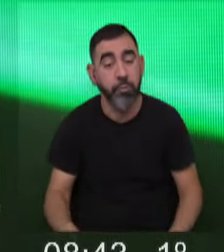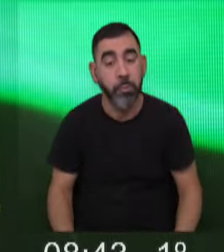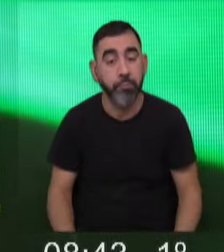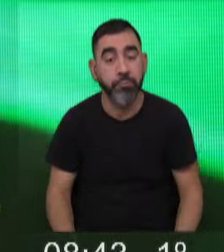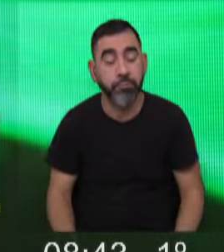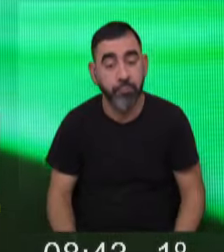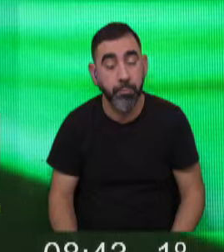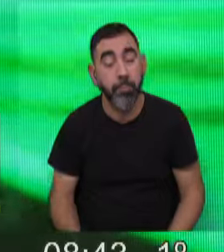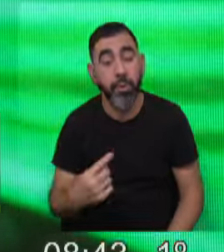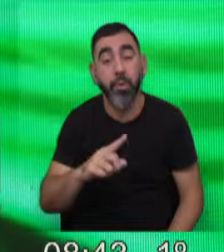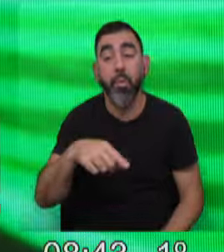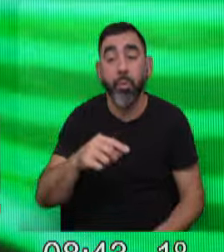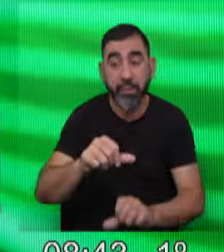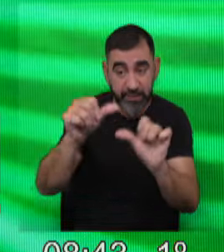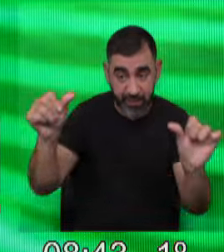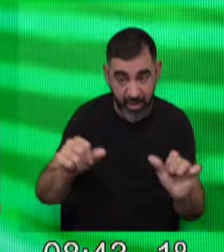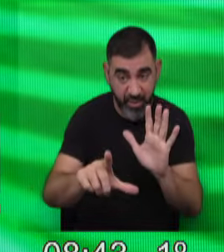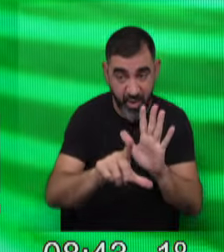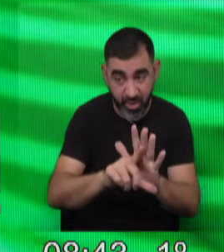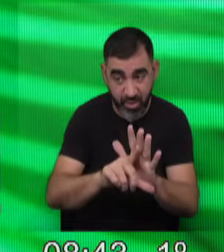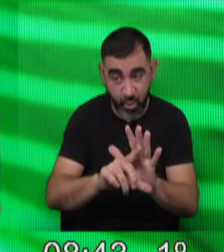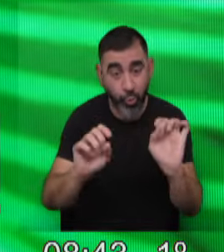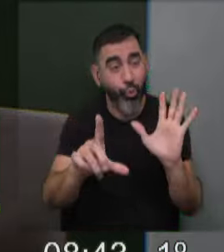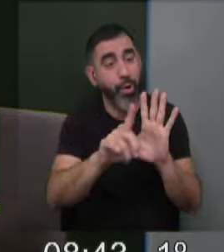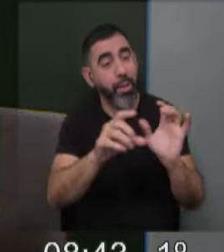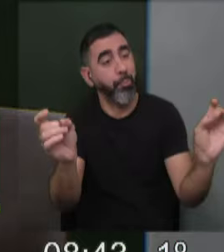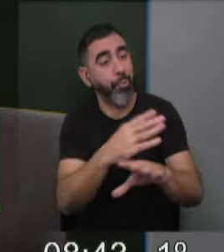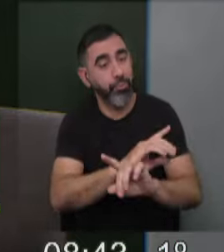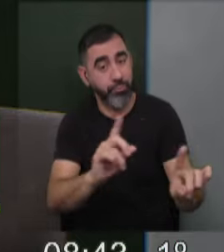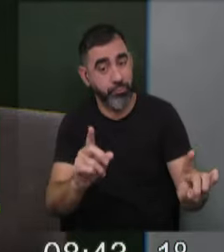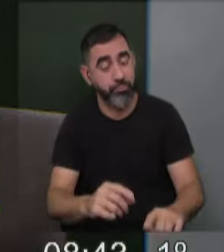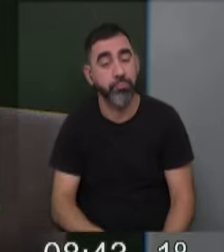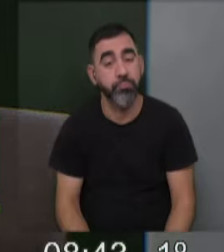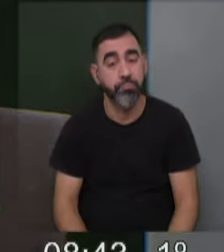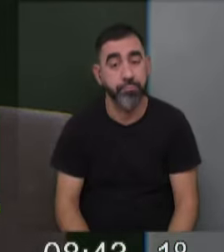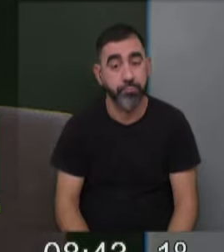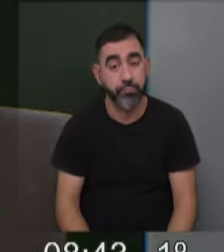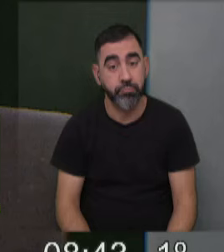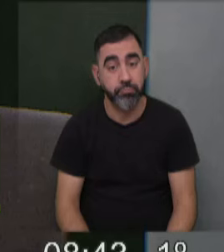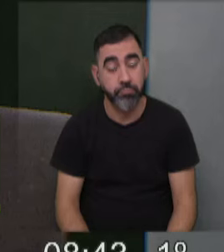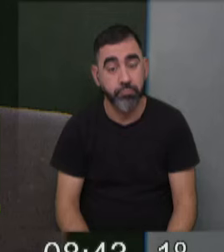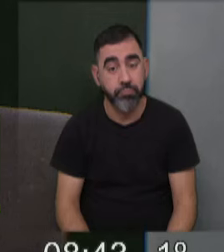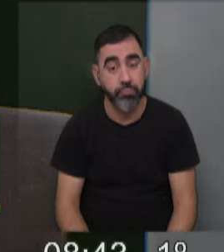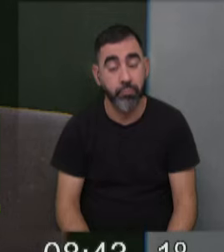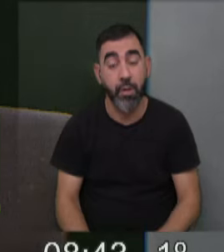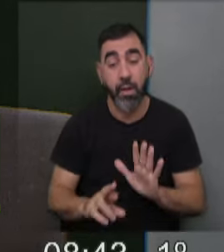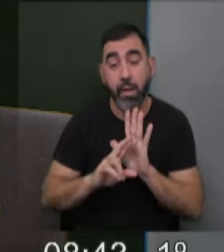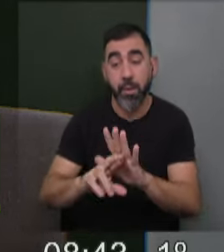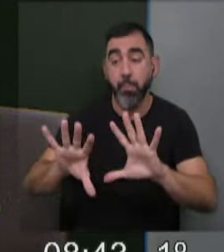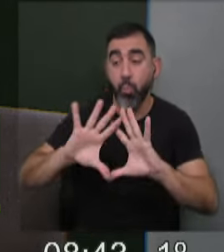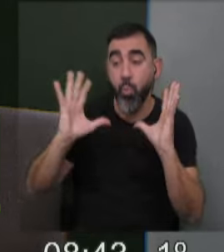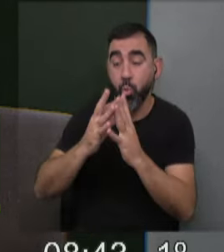es correcta, pero después qué pasa del dicho al hecho, claro, digamos, de su, ¿no? Obligación. Óscar, ya como representante también de Mundo